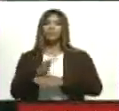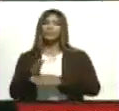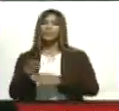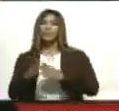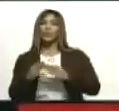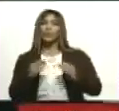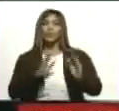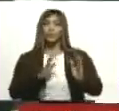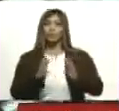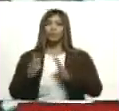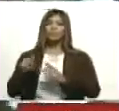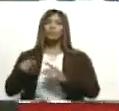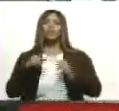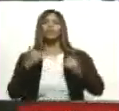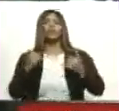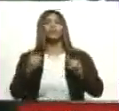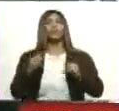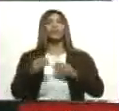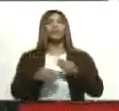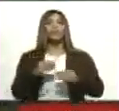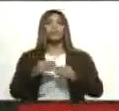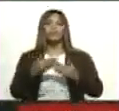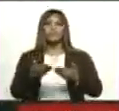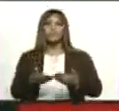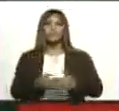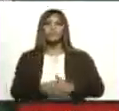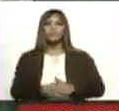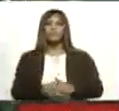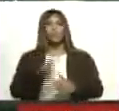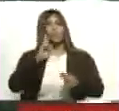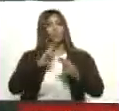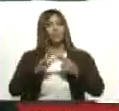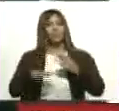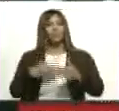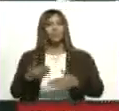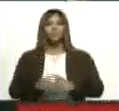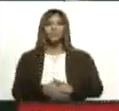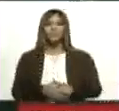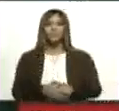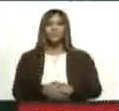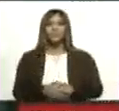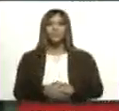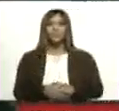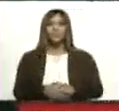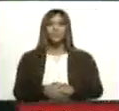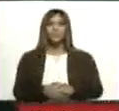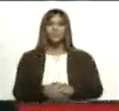la programación que el festival tiene preparado para ti. Nos vemos en las tablas.